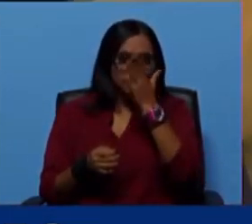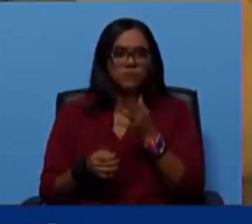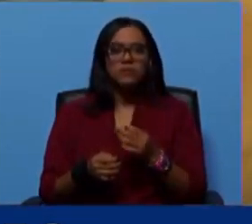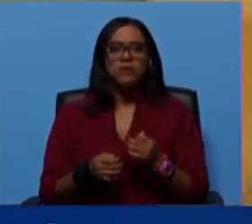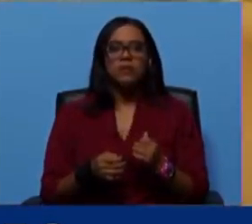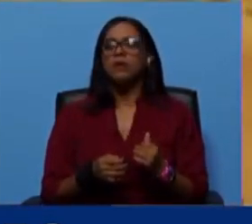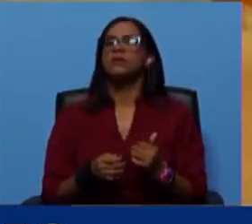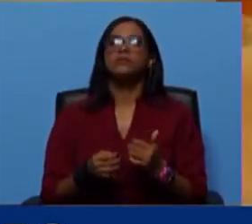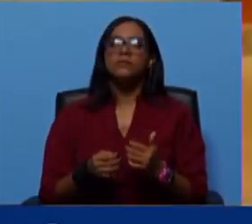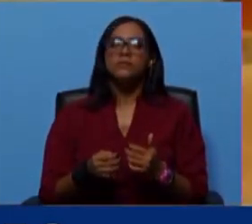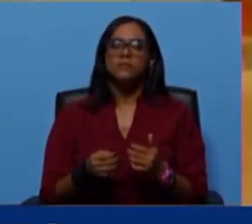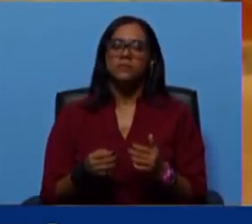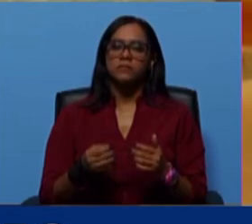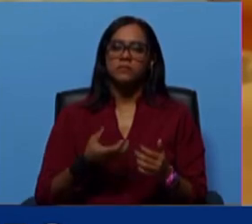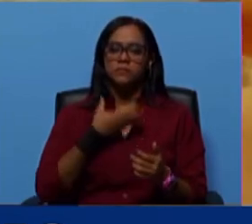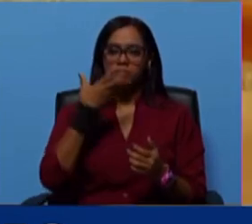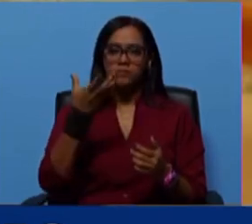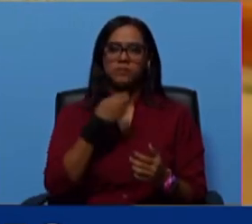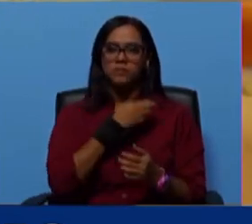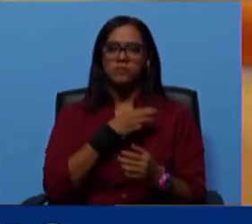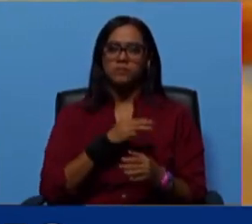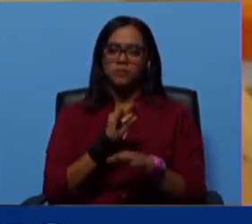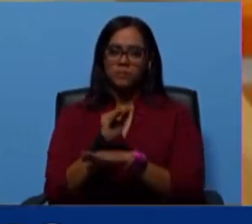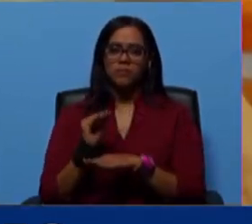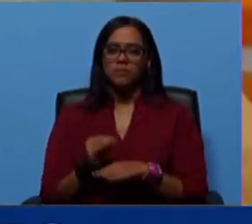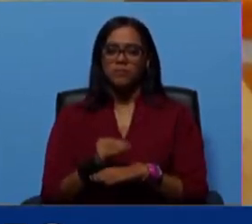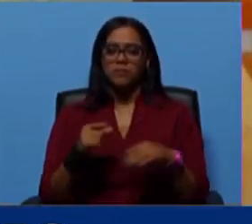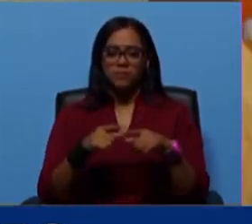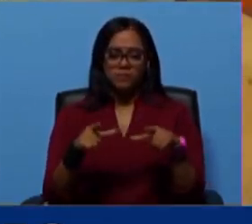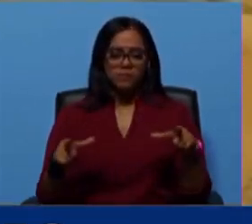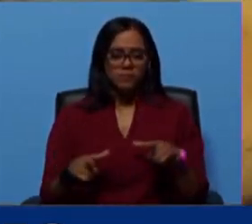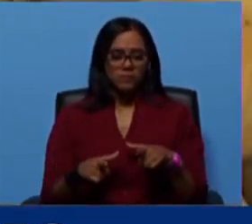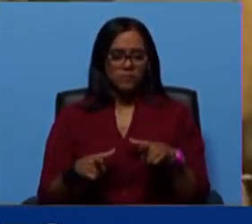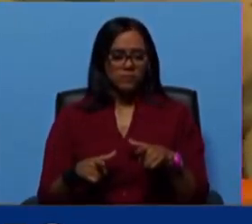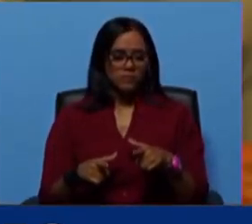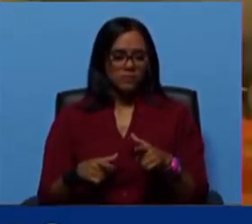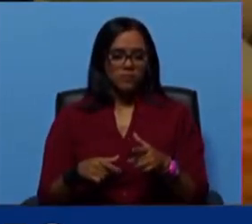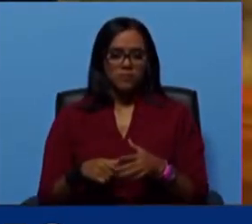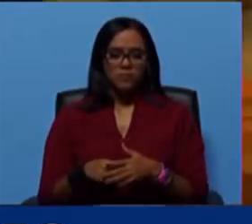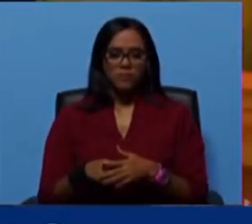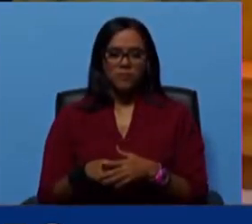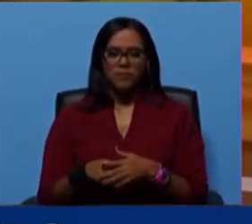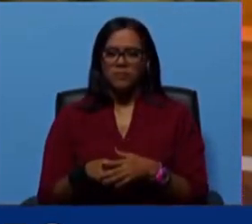Proteger a los sectores más vulnerables de nuestro país. Ahora bien, estas